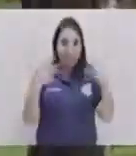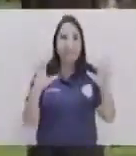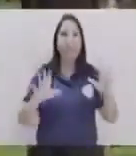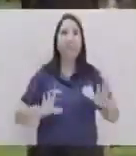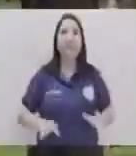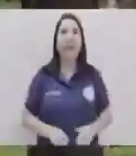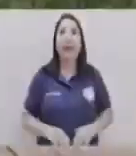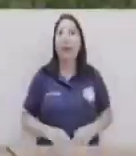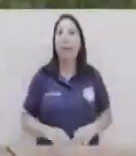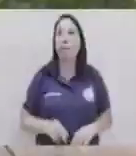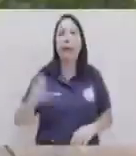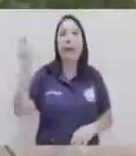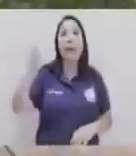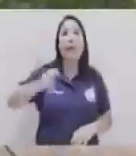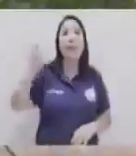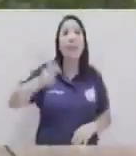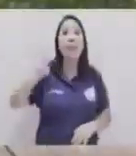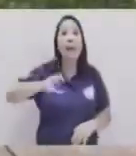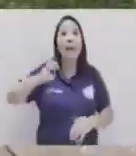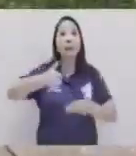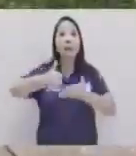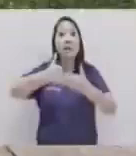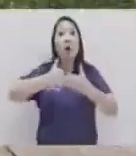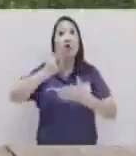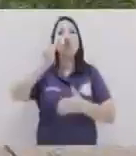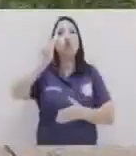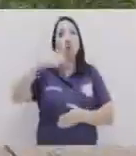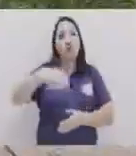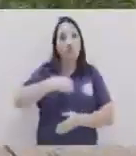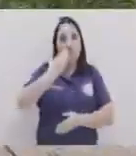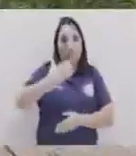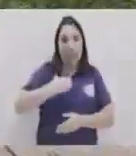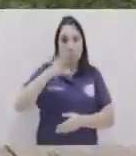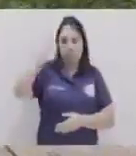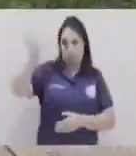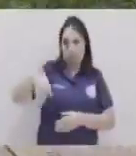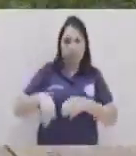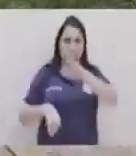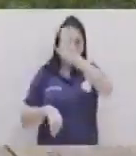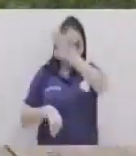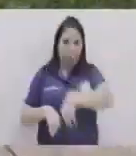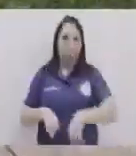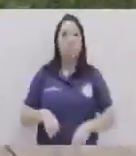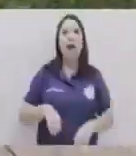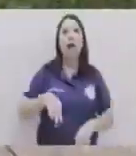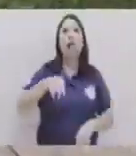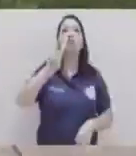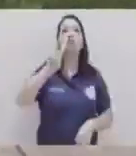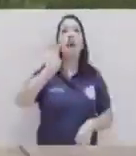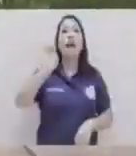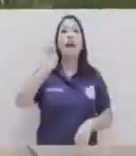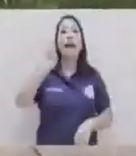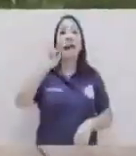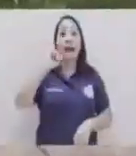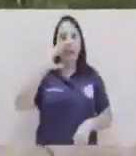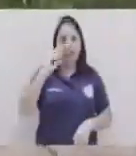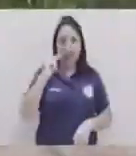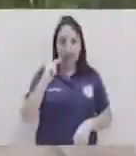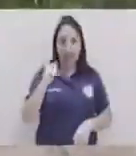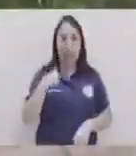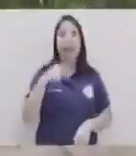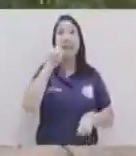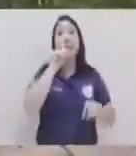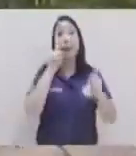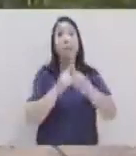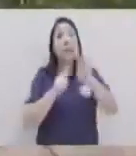consolidación, necesitaré la ayuda de 2 profesores. Será el profesor Eric Calderón y